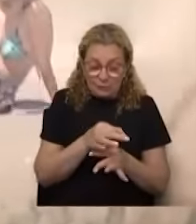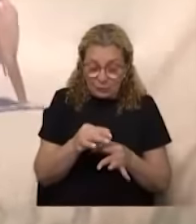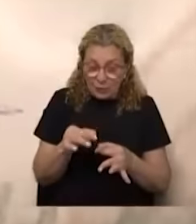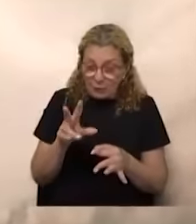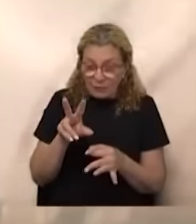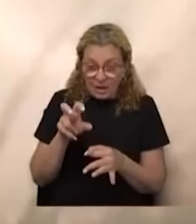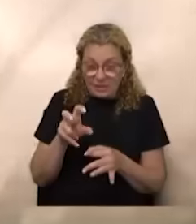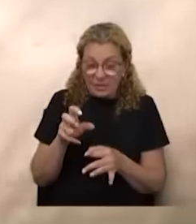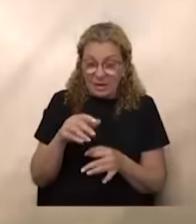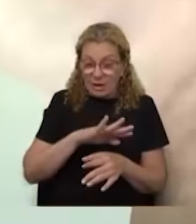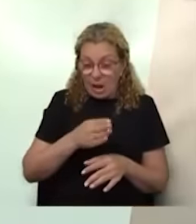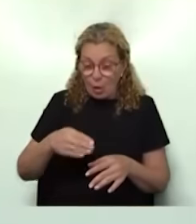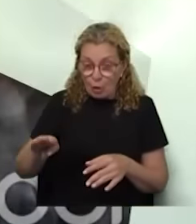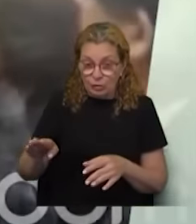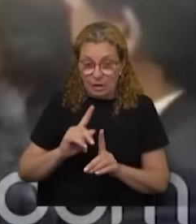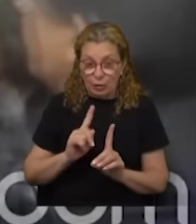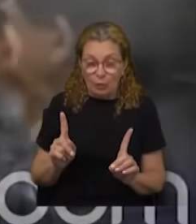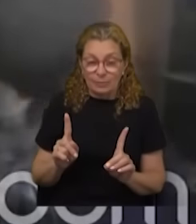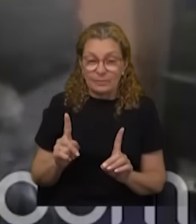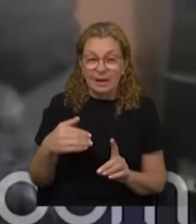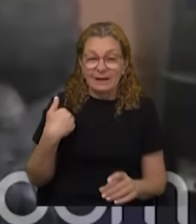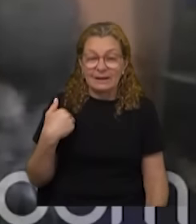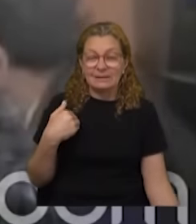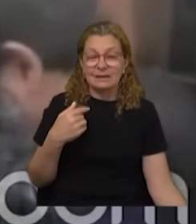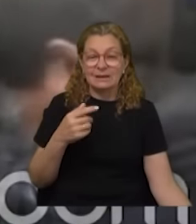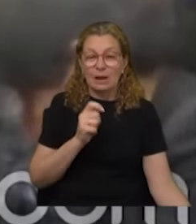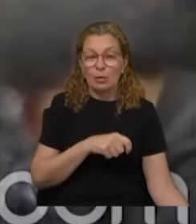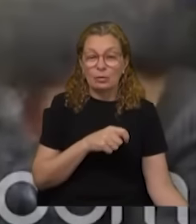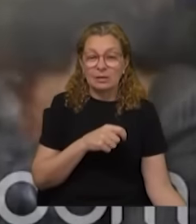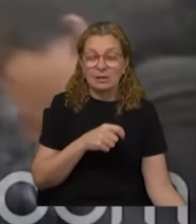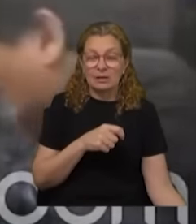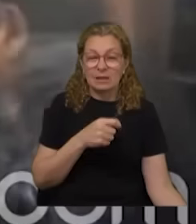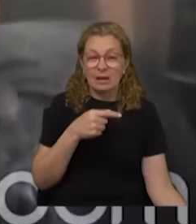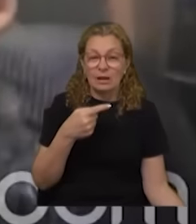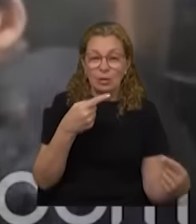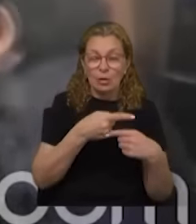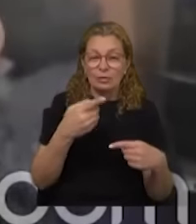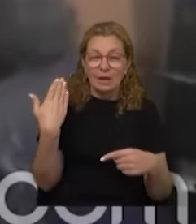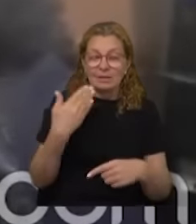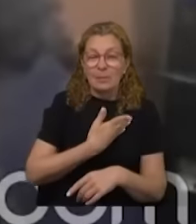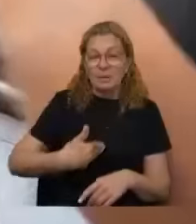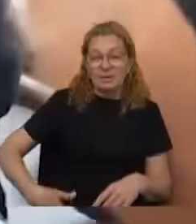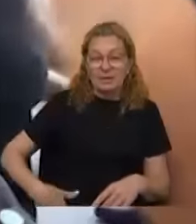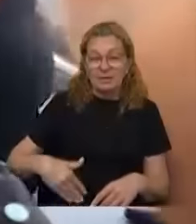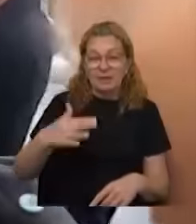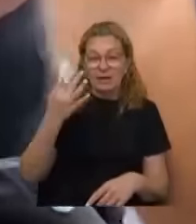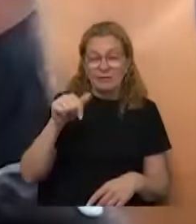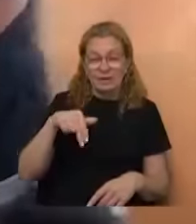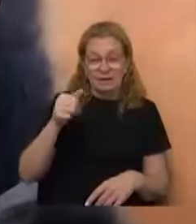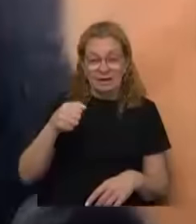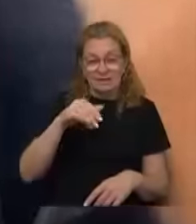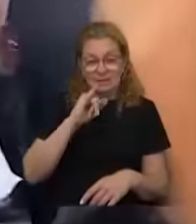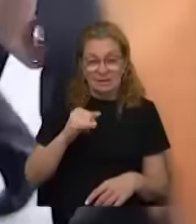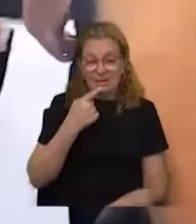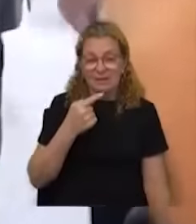cianobacterias en la costa del departamento en Argentina la justicia ratificó la condena contra la expresidenta Cristina Fernández y también su